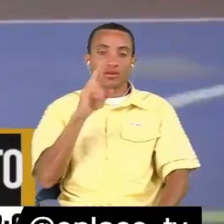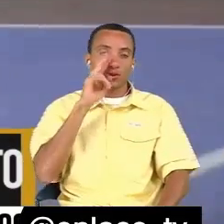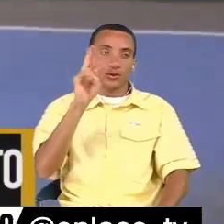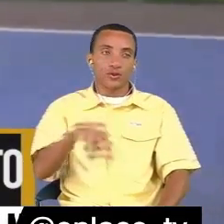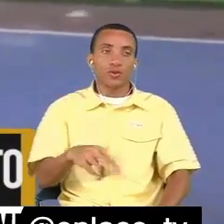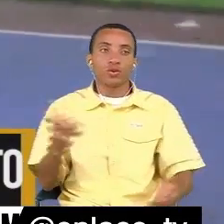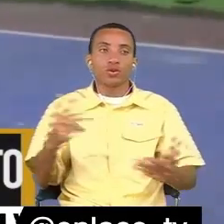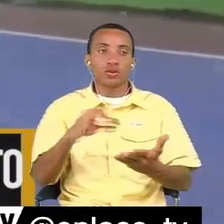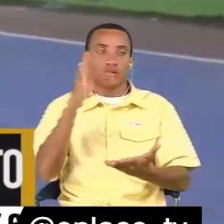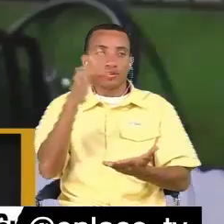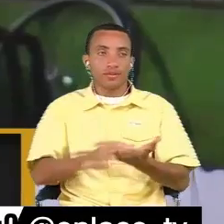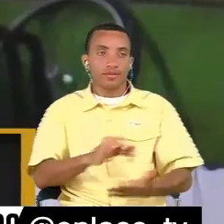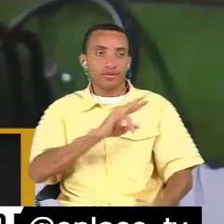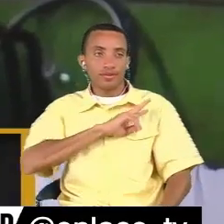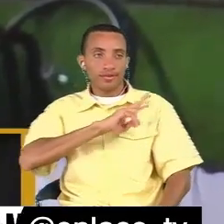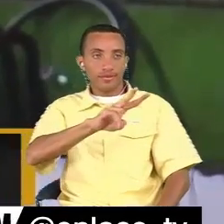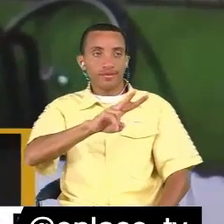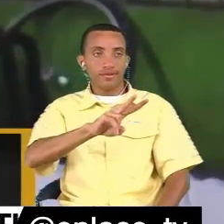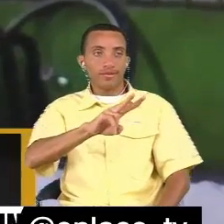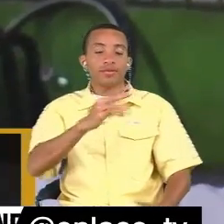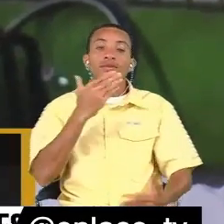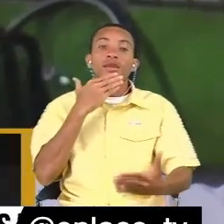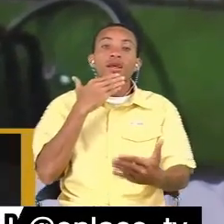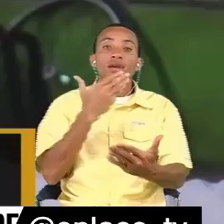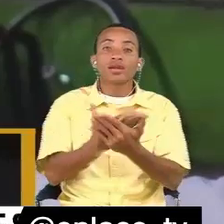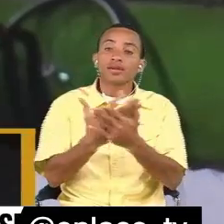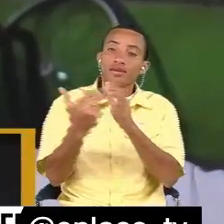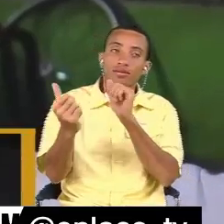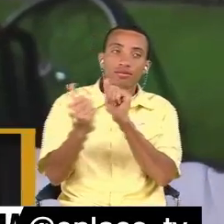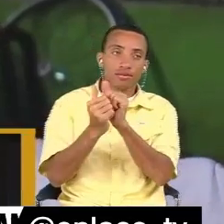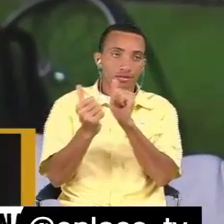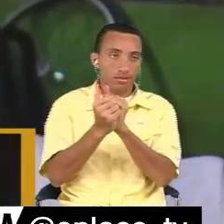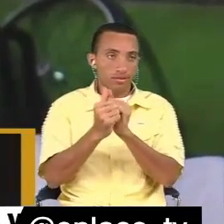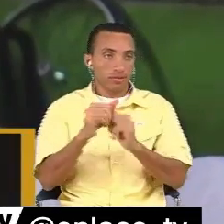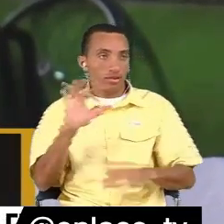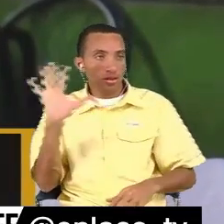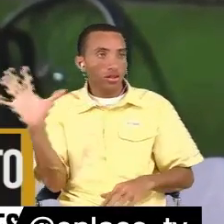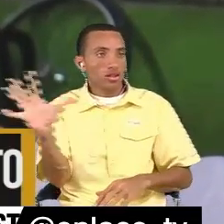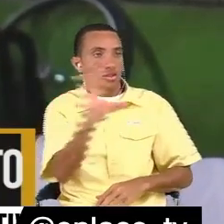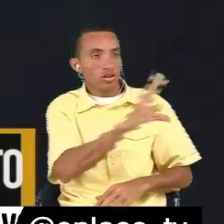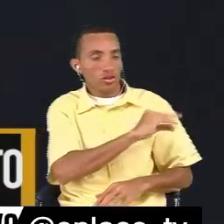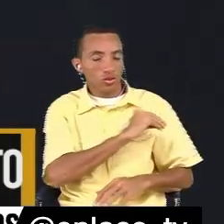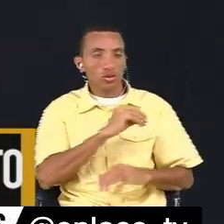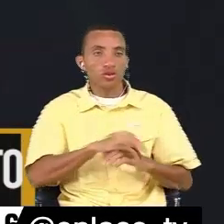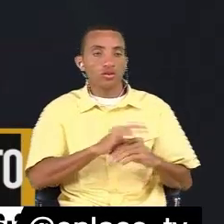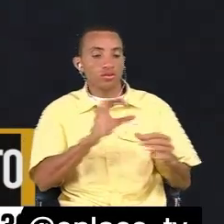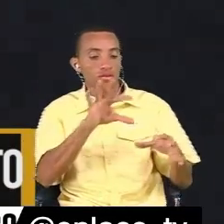del Valle. Vale, gracias a todos mis compañeros y a todos los compañeros que están en la Selección